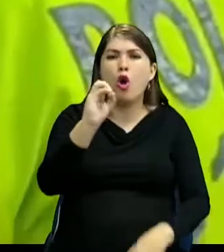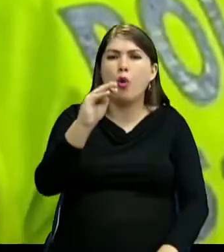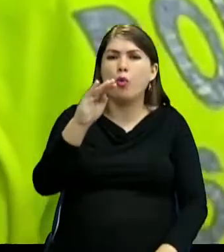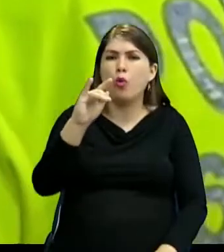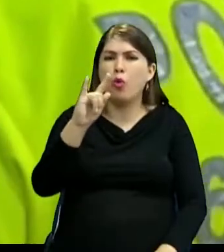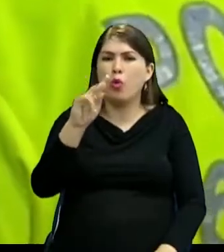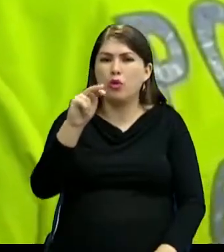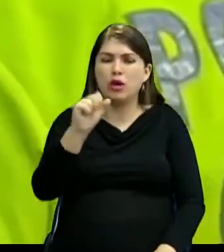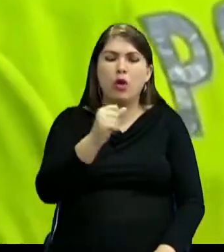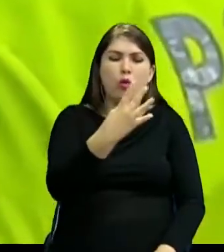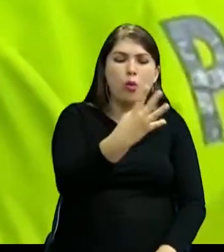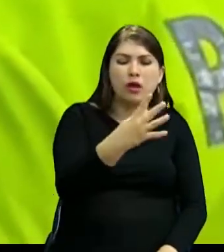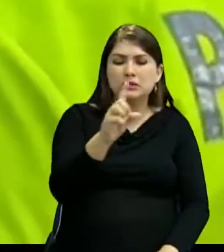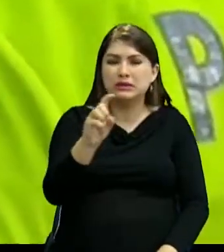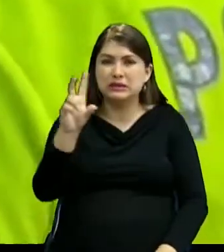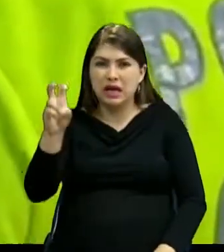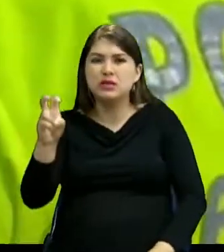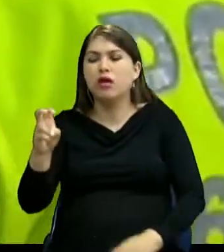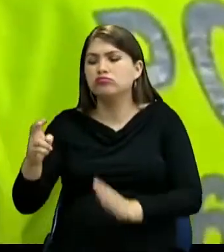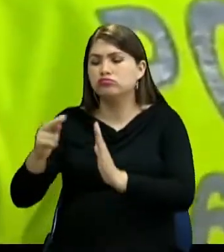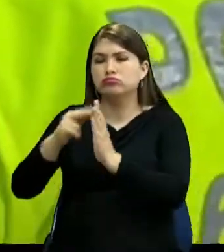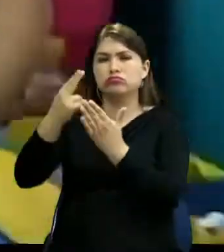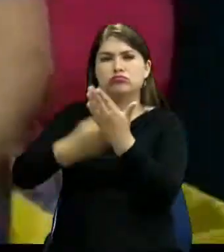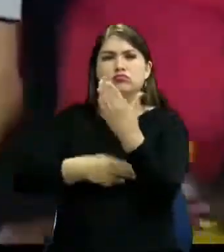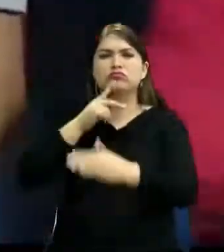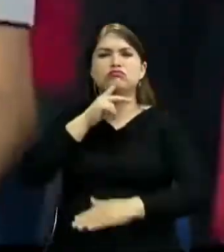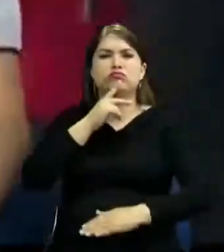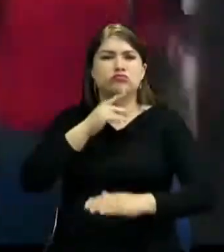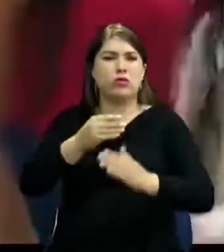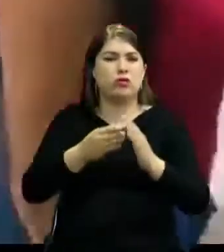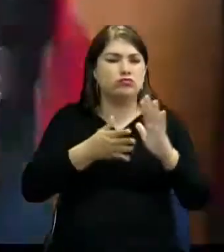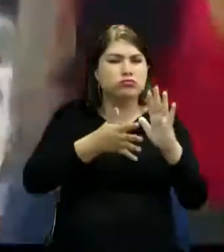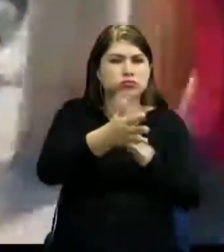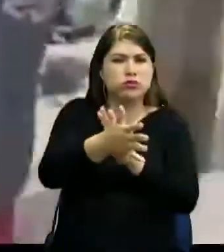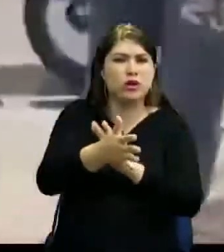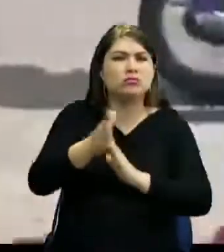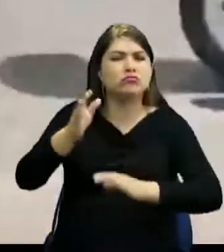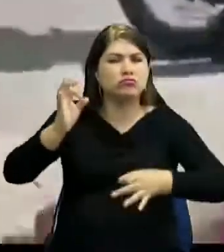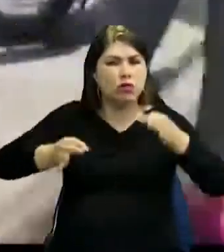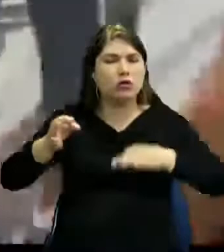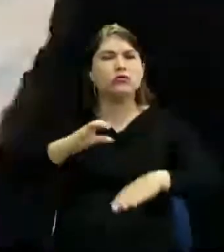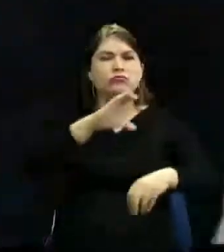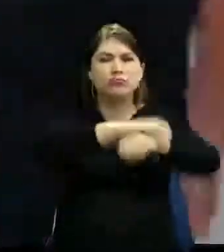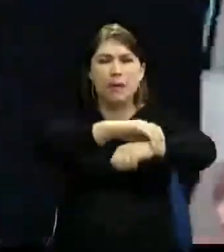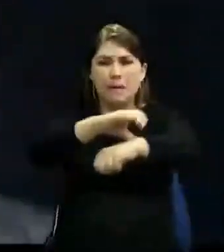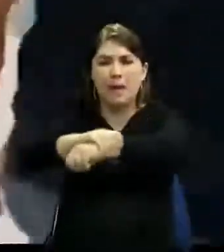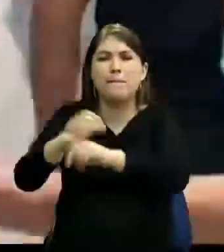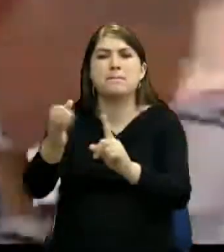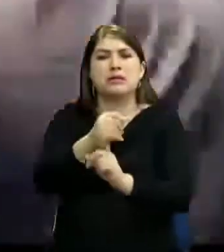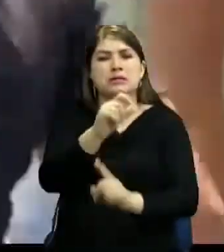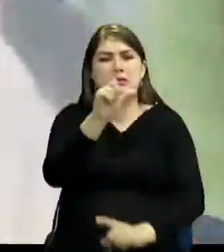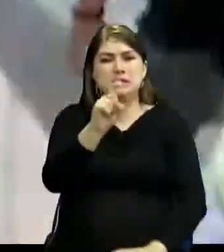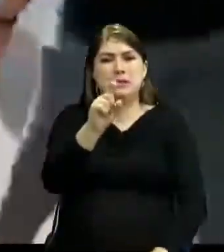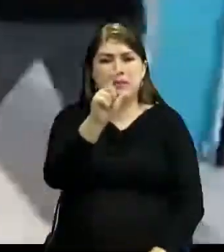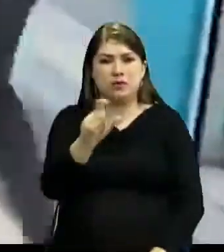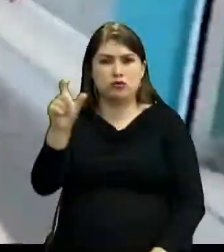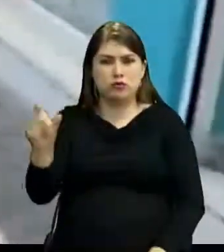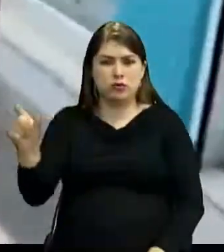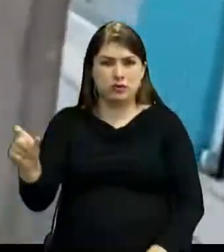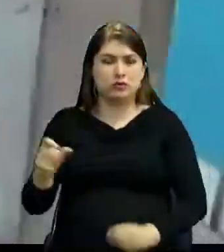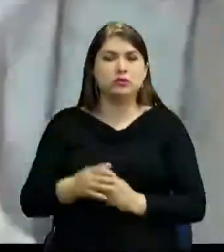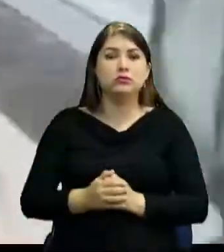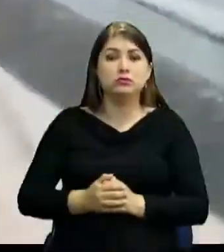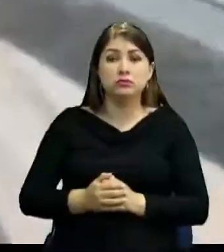7, dando cumplimiento a las órdenes de captura emanadas por la Fiscalía Segunda Local de Patrimonio Económico, logrando la detención de estas 6 personas.